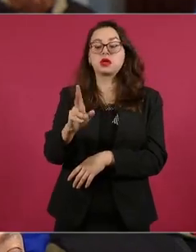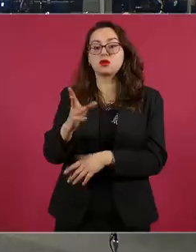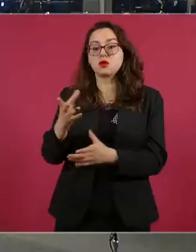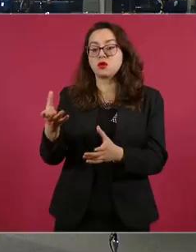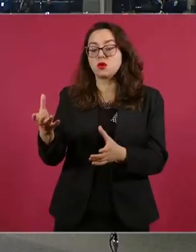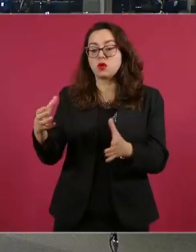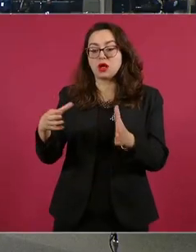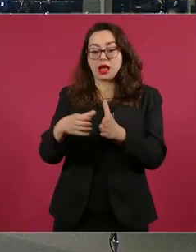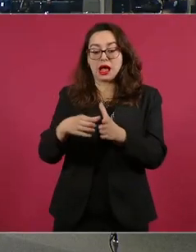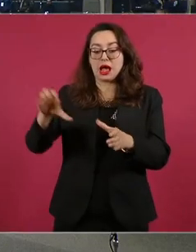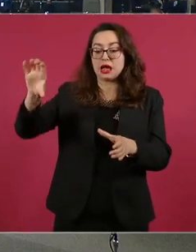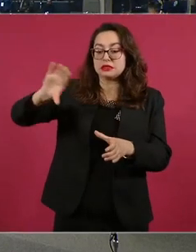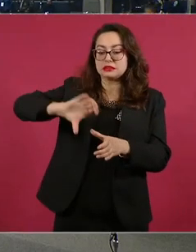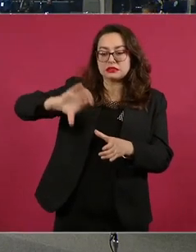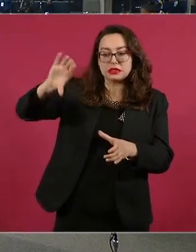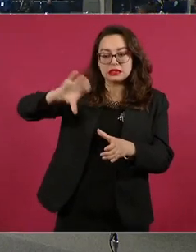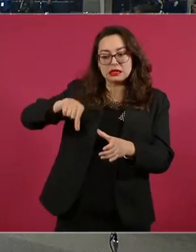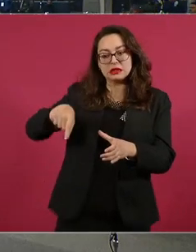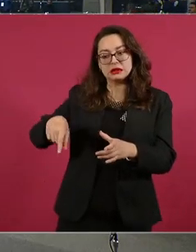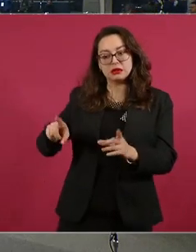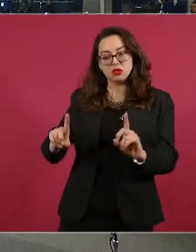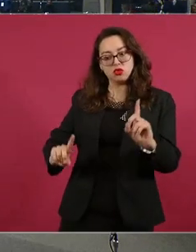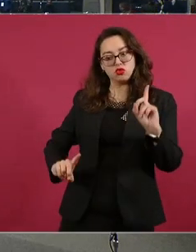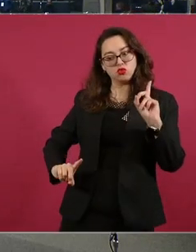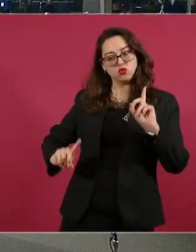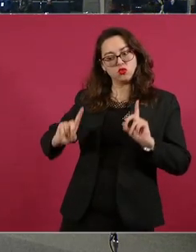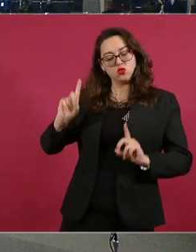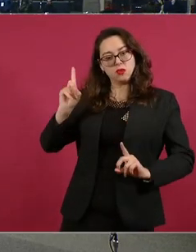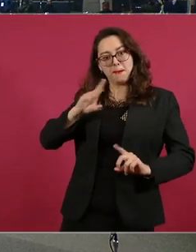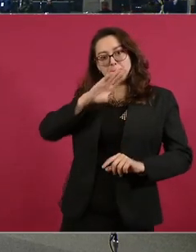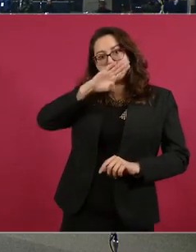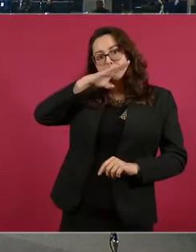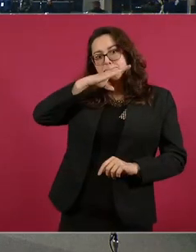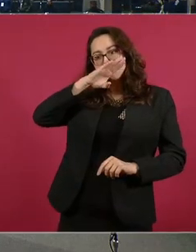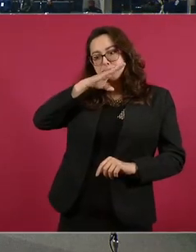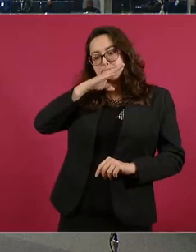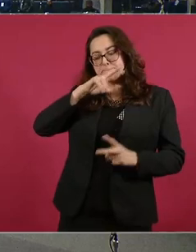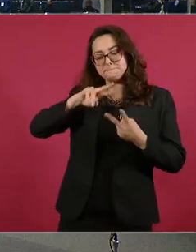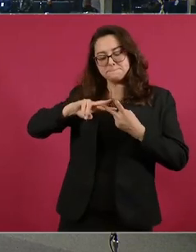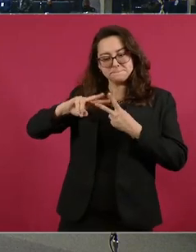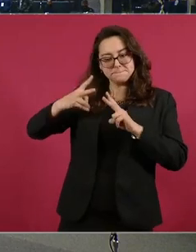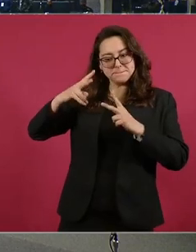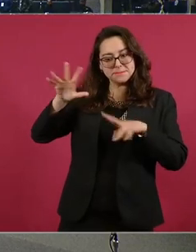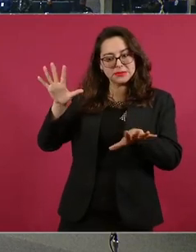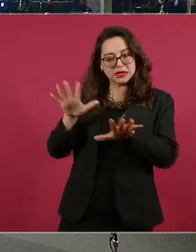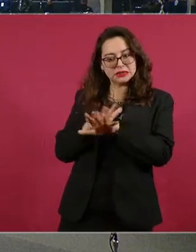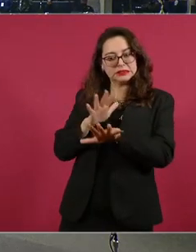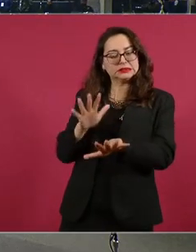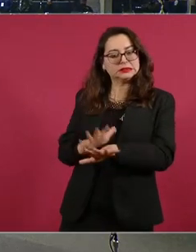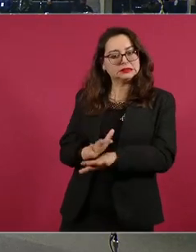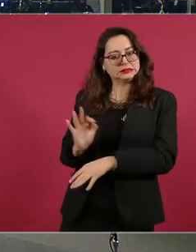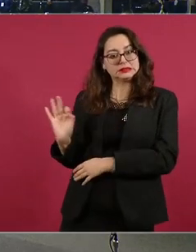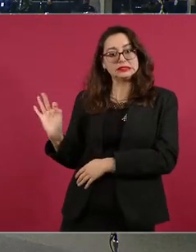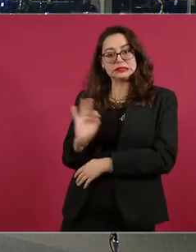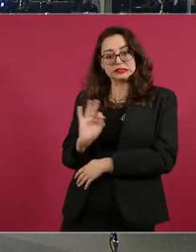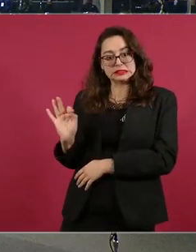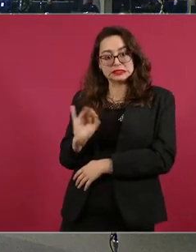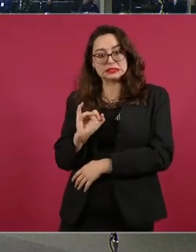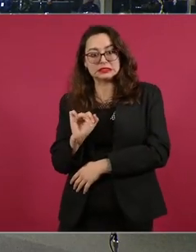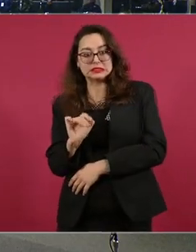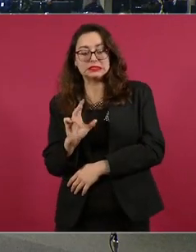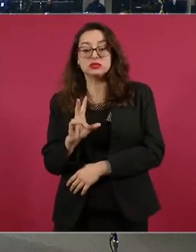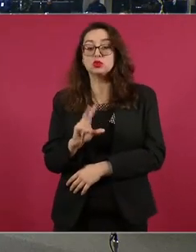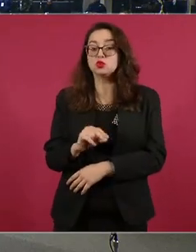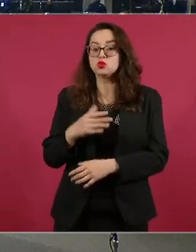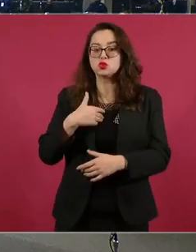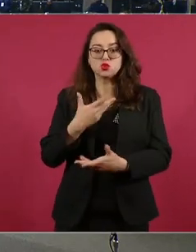leyenda, no tenemos la certeza de que estas dos empresas que la COFECE no ha hecho, que